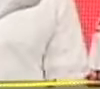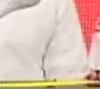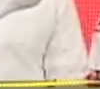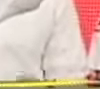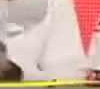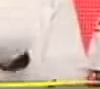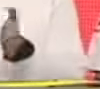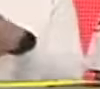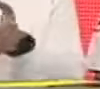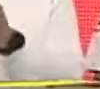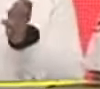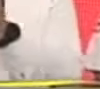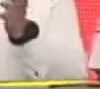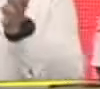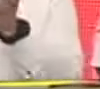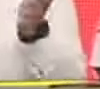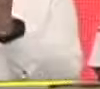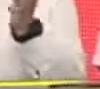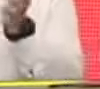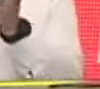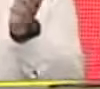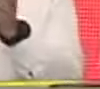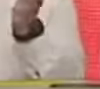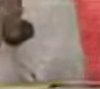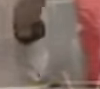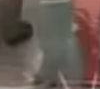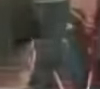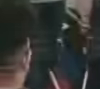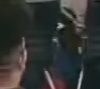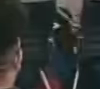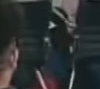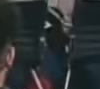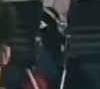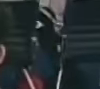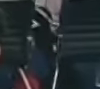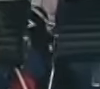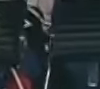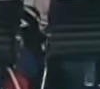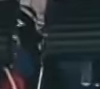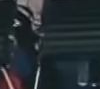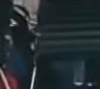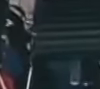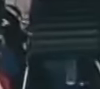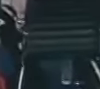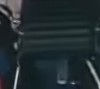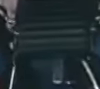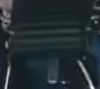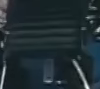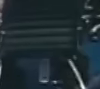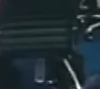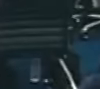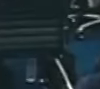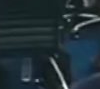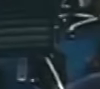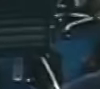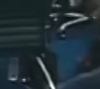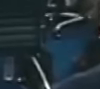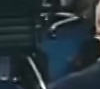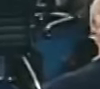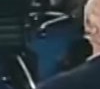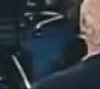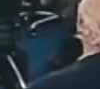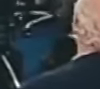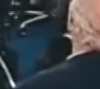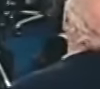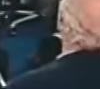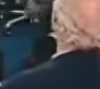Mundial. Bienvenido, de Brasil, Estados Unidos, Angola, Chile, Estados Unidos, Puerto Rico, México,